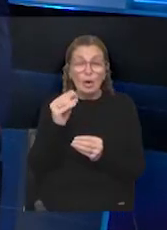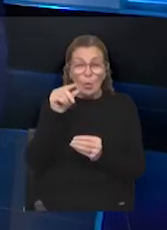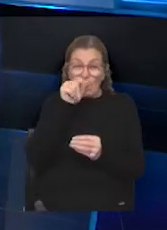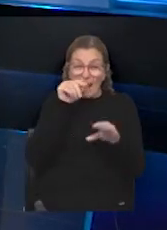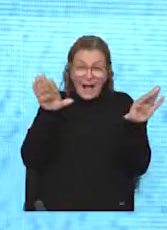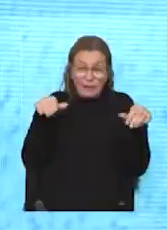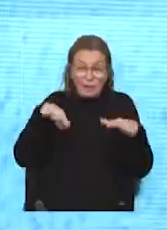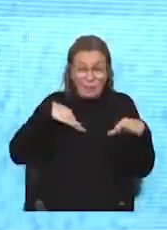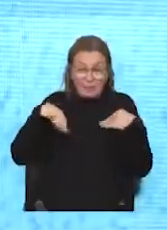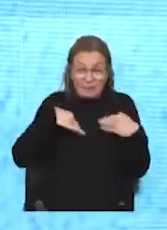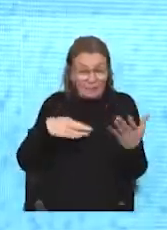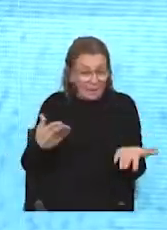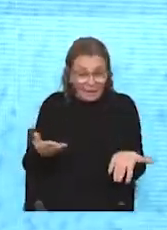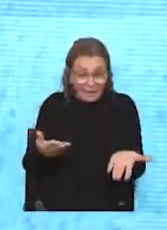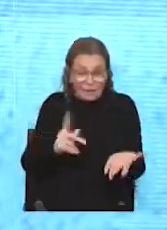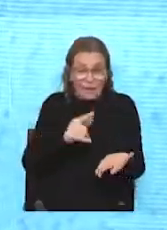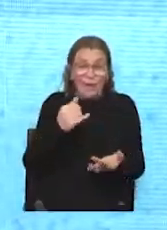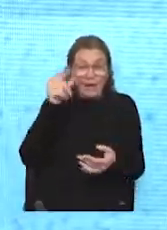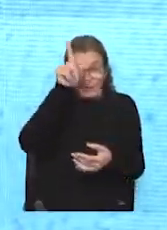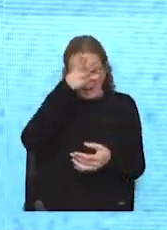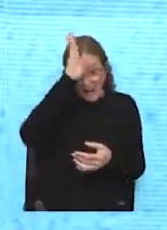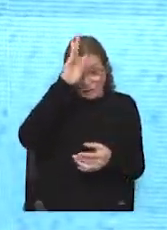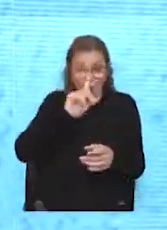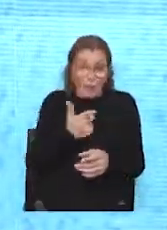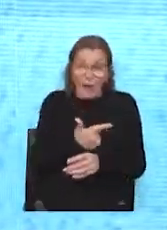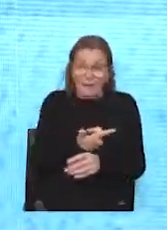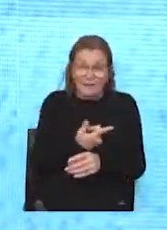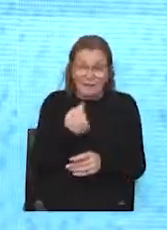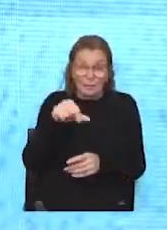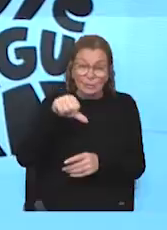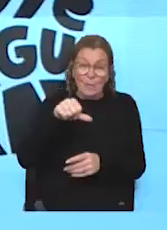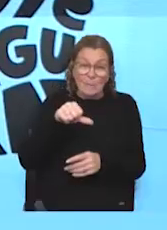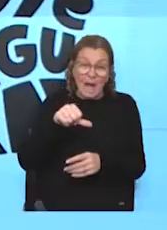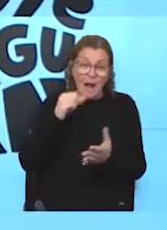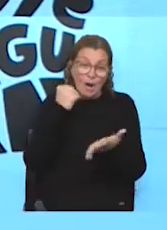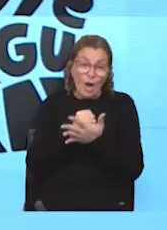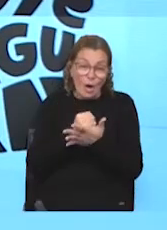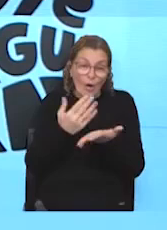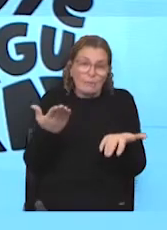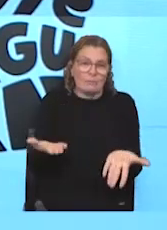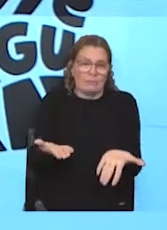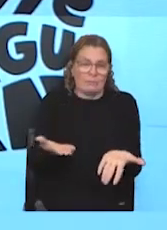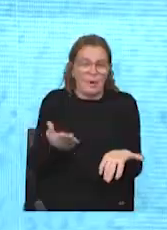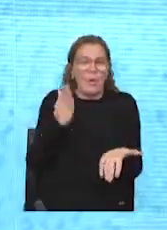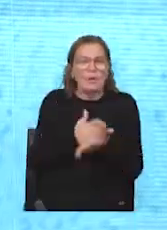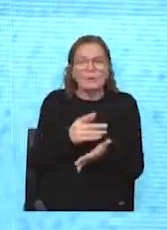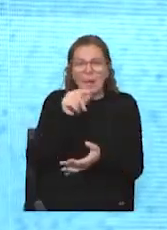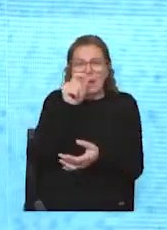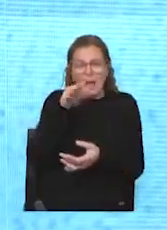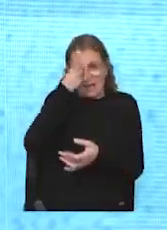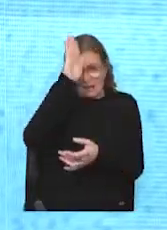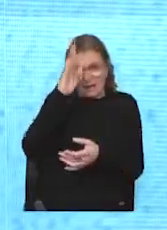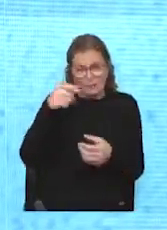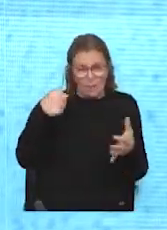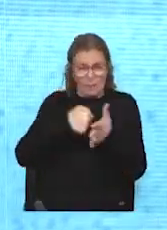depa No mir lo que pasa es que gallo deportista no hay está mal el logo porque de última los gallos lo que hay de